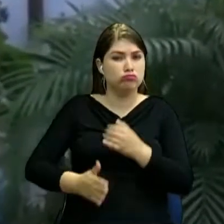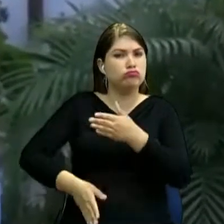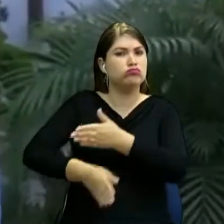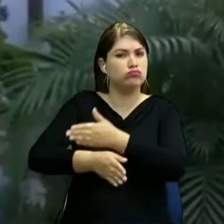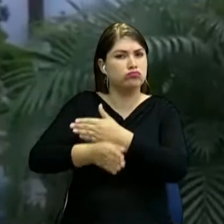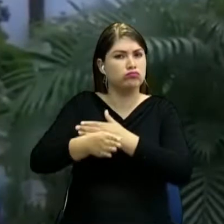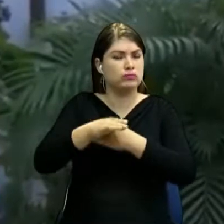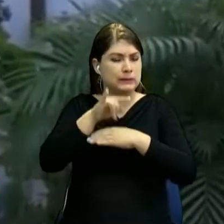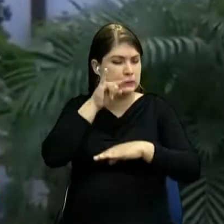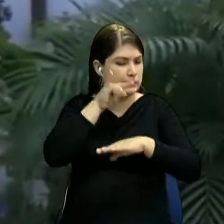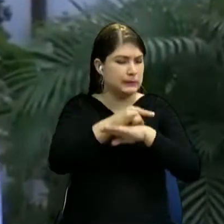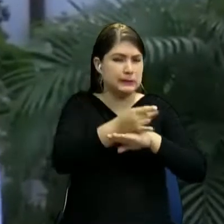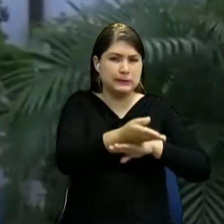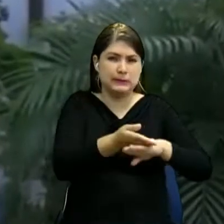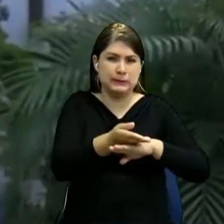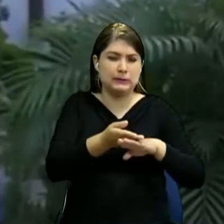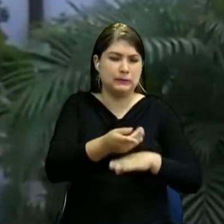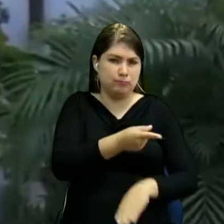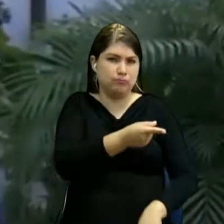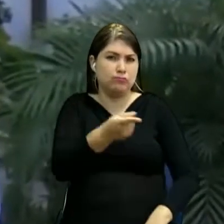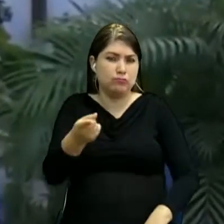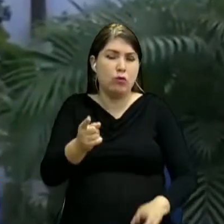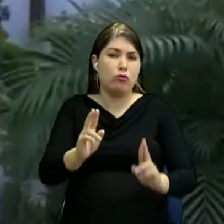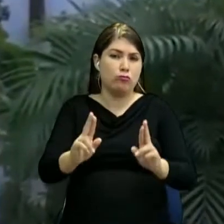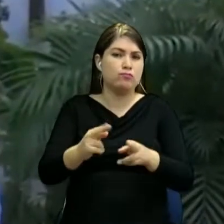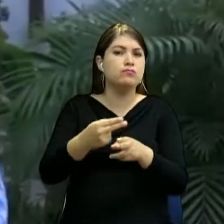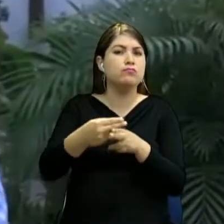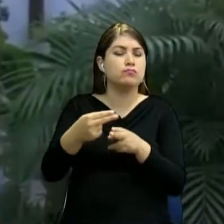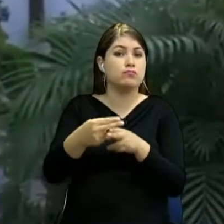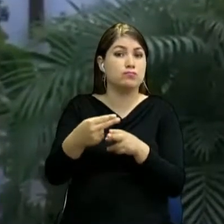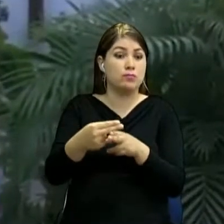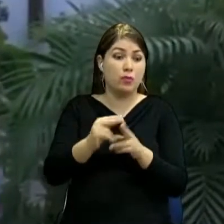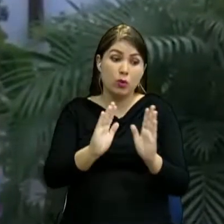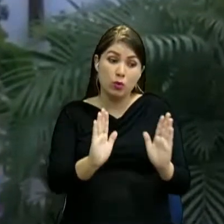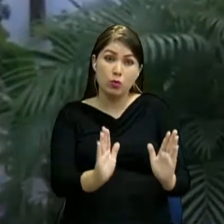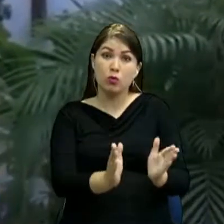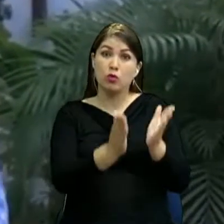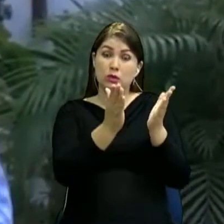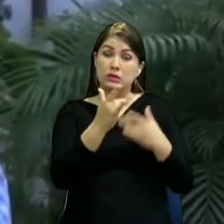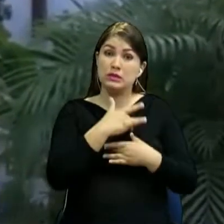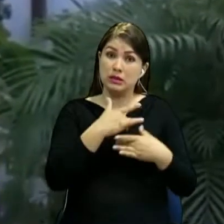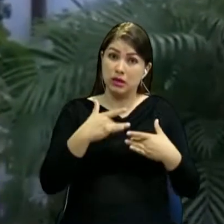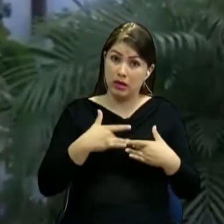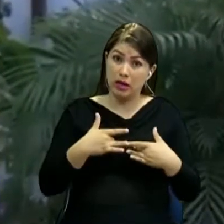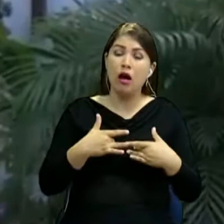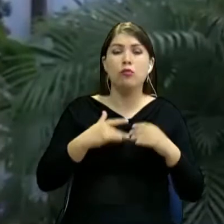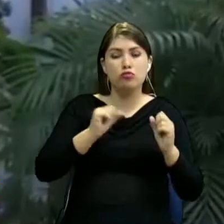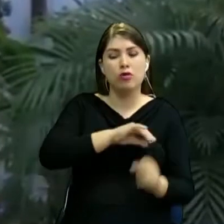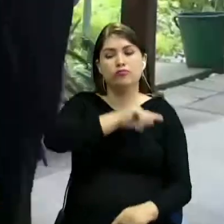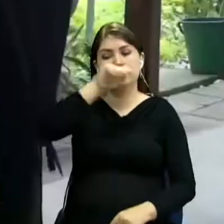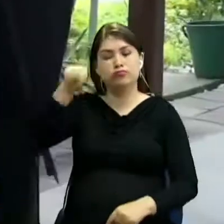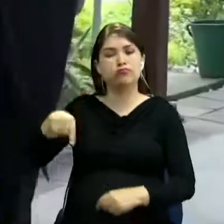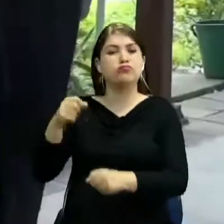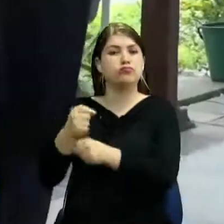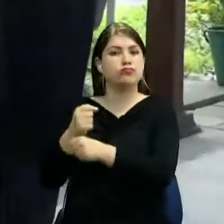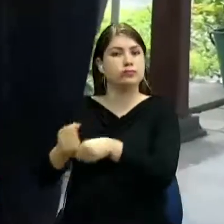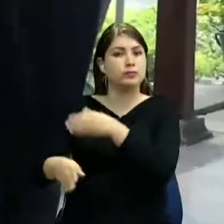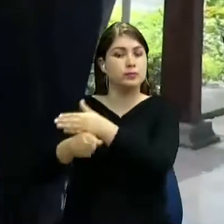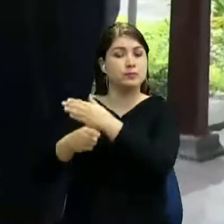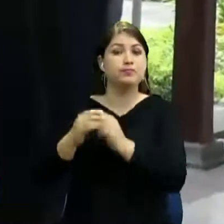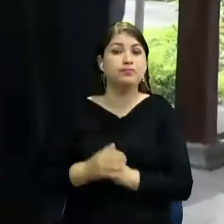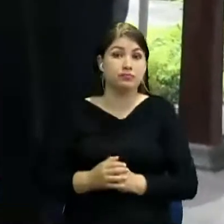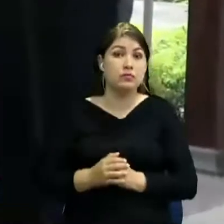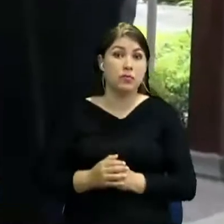en vigilancia estricta hacia ellos para que prontamente no solamente mejoren su estado de salud, sino retornen a sus actividades.